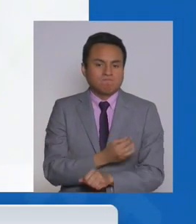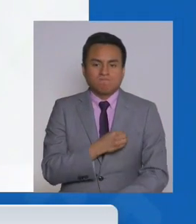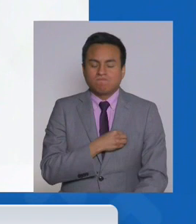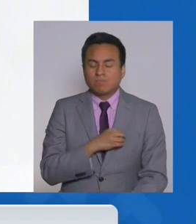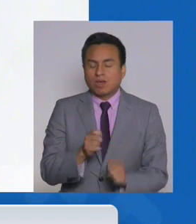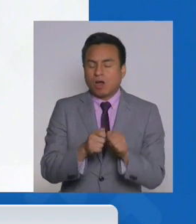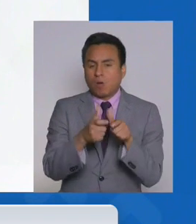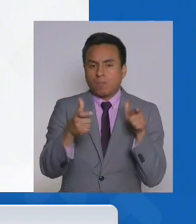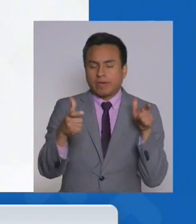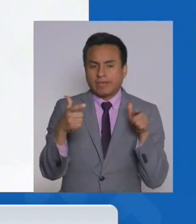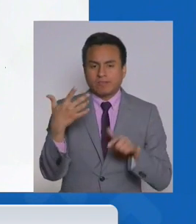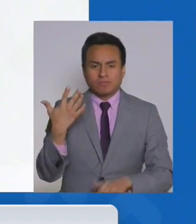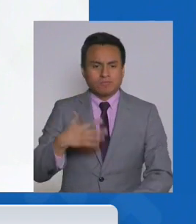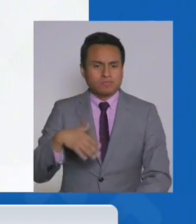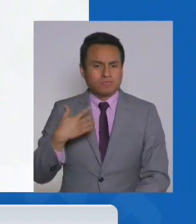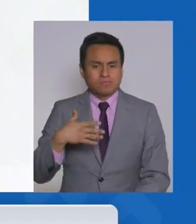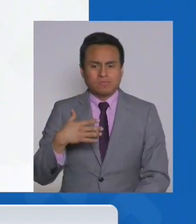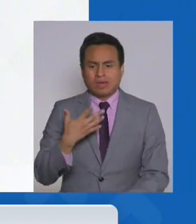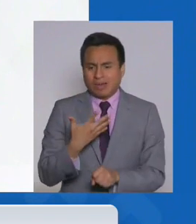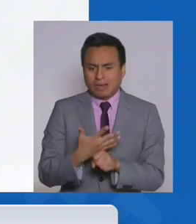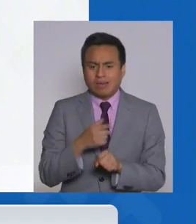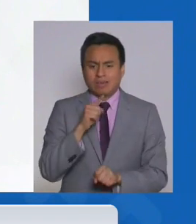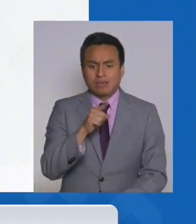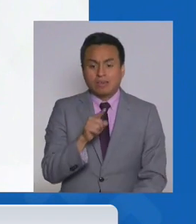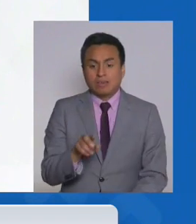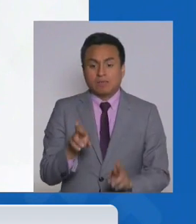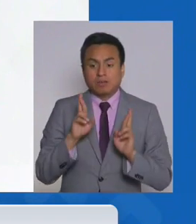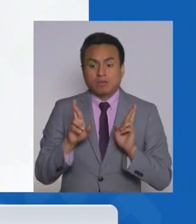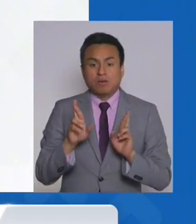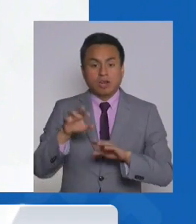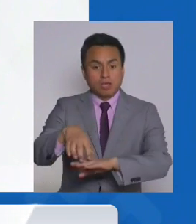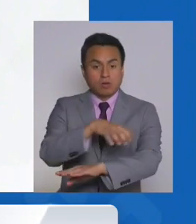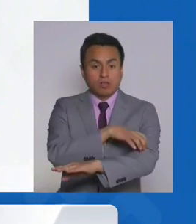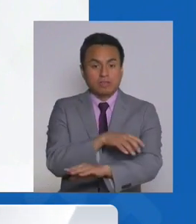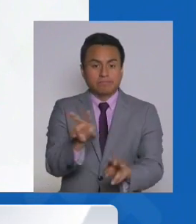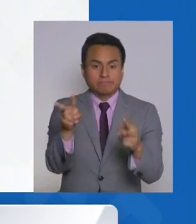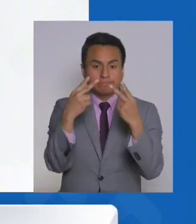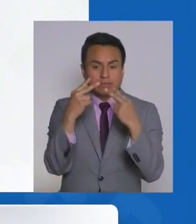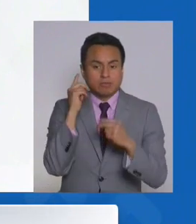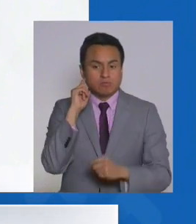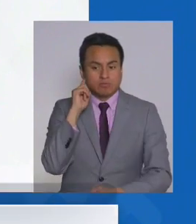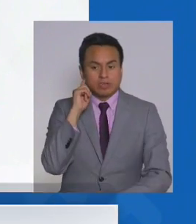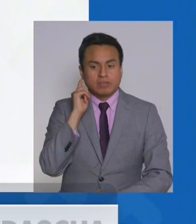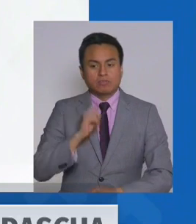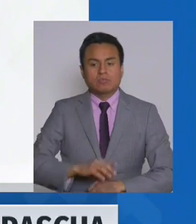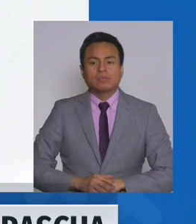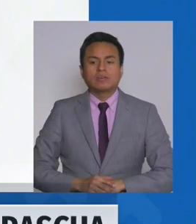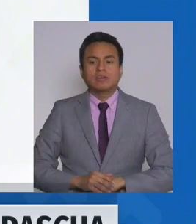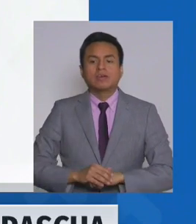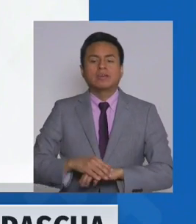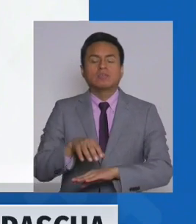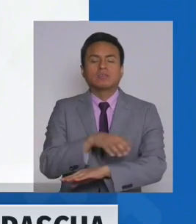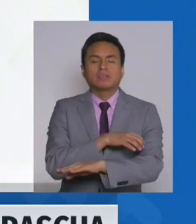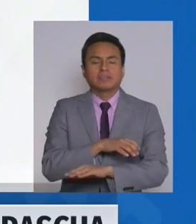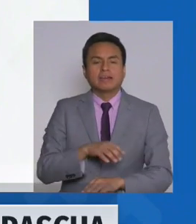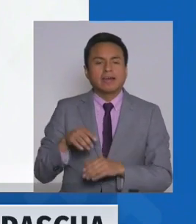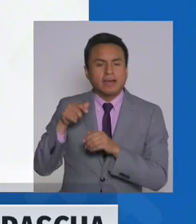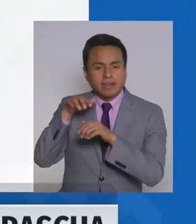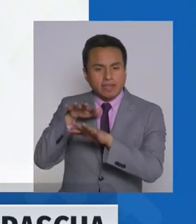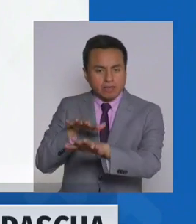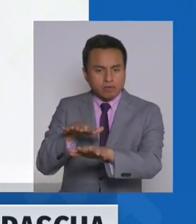aumentos muy importantes y espero que las regiones nos estén escuchando en las regiones de los ríos